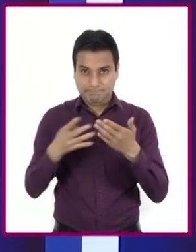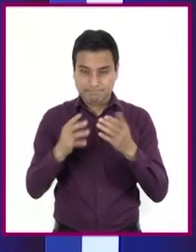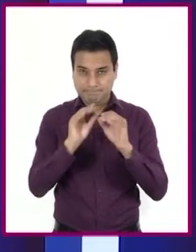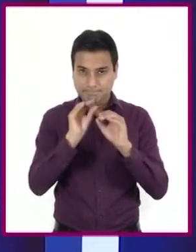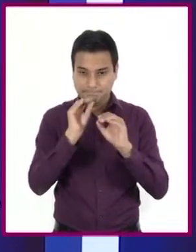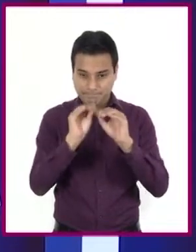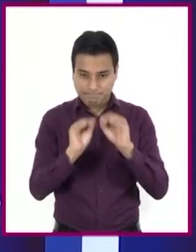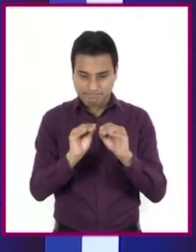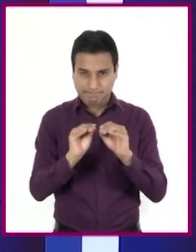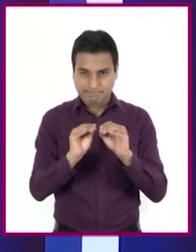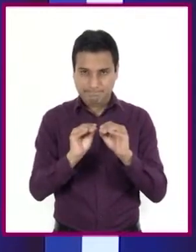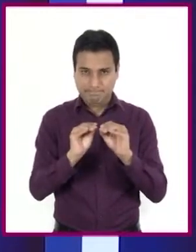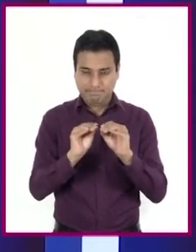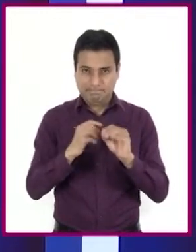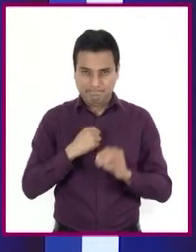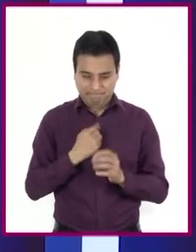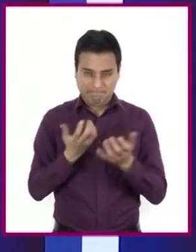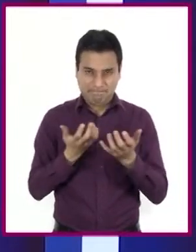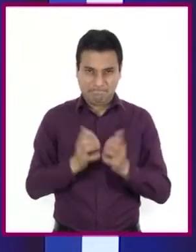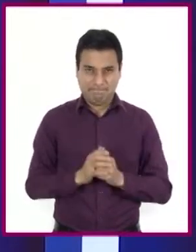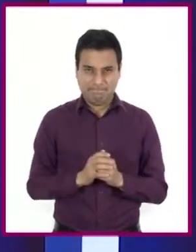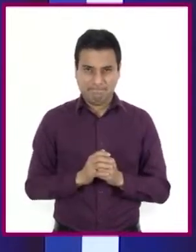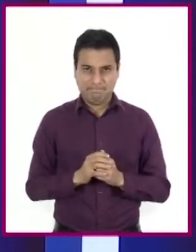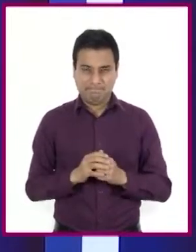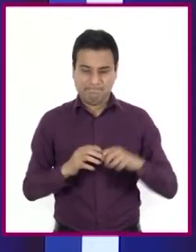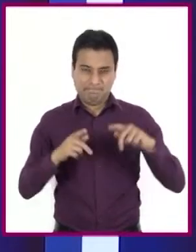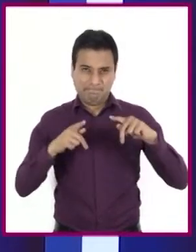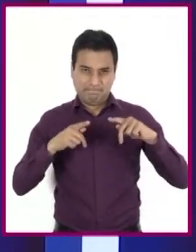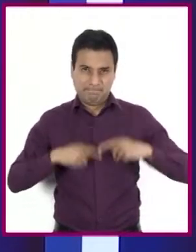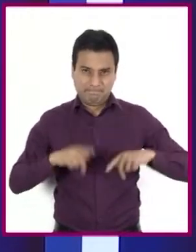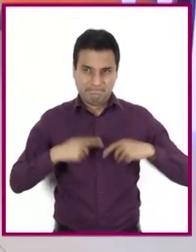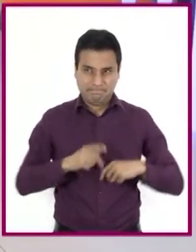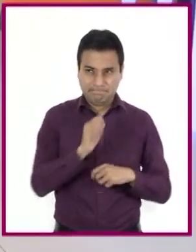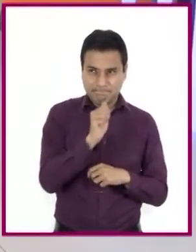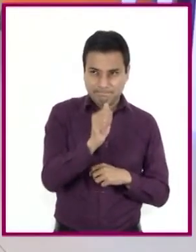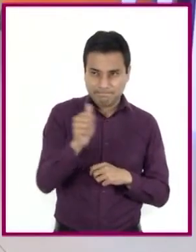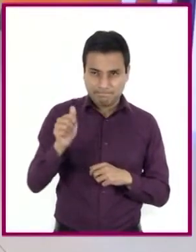las estaturas de cada jugador con respecto a la media aritmética.